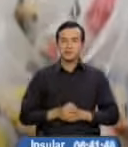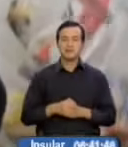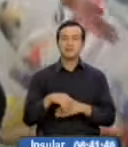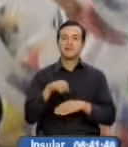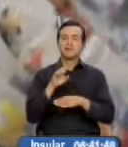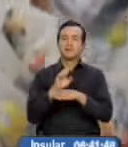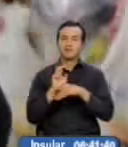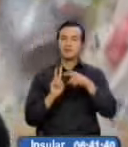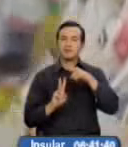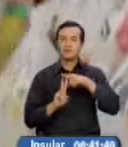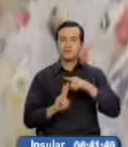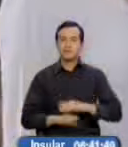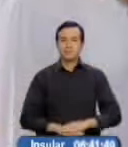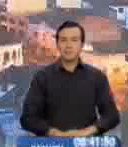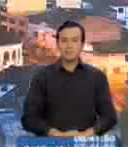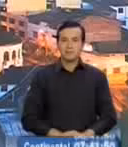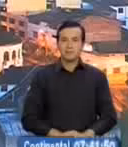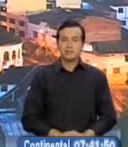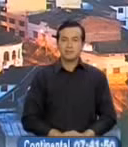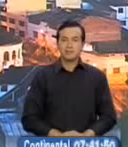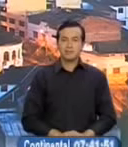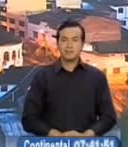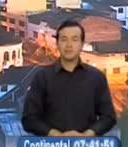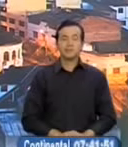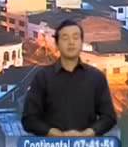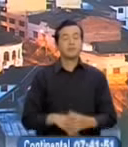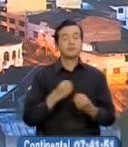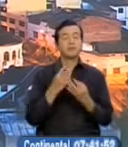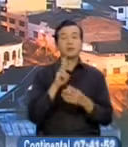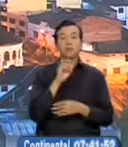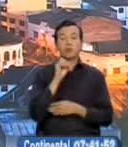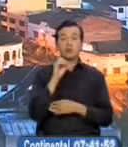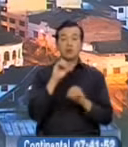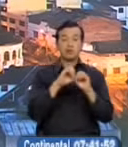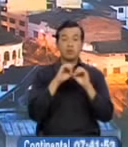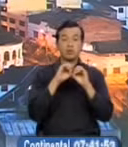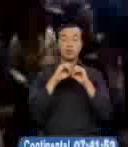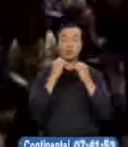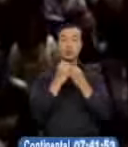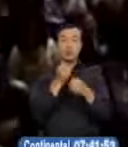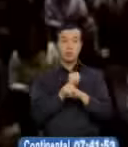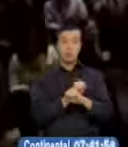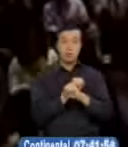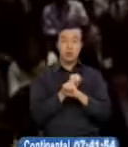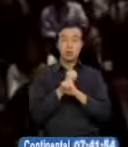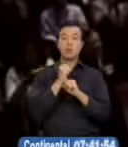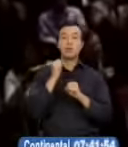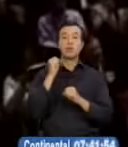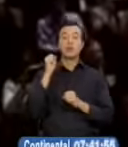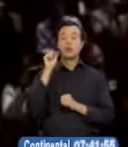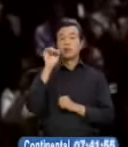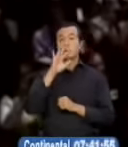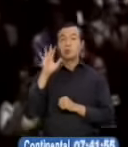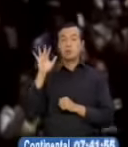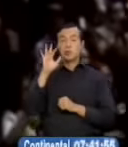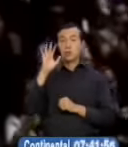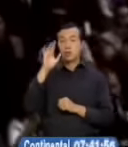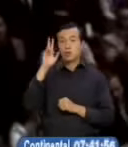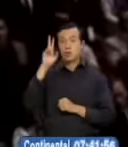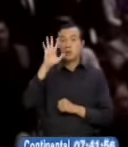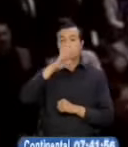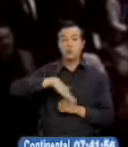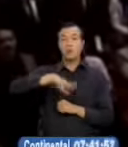González, Kerly García, Ecuador TV. Y le contamos también que más de 20 partidos comunistas y de izquierda de América Latina se reunirán el próximo viernes en